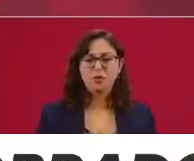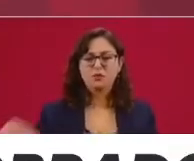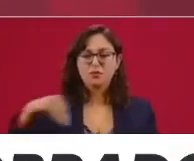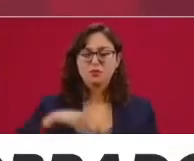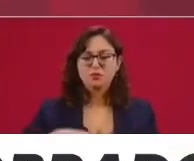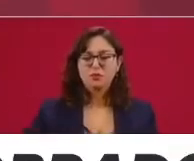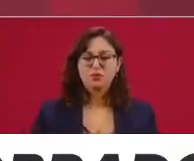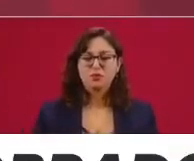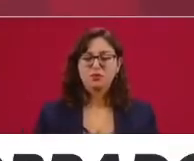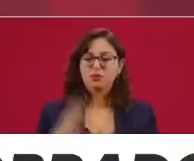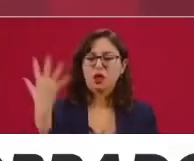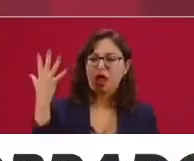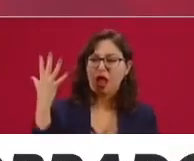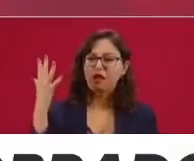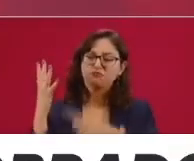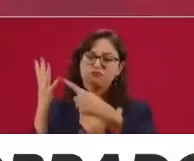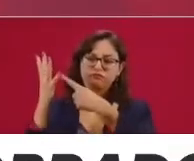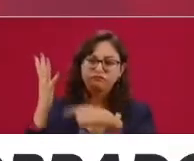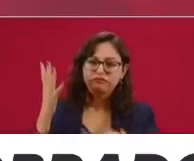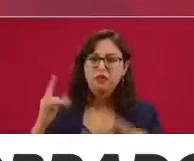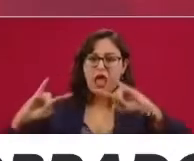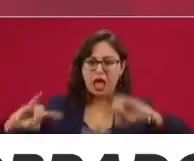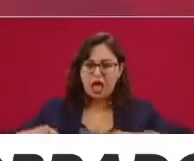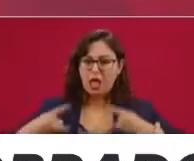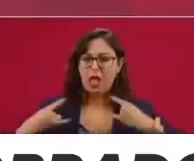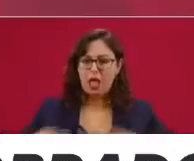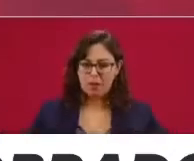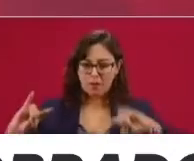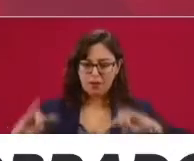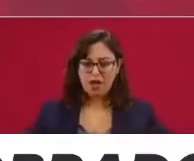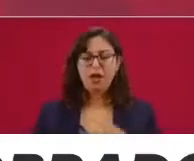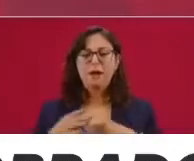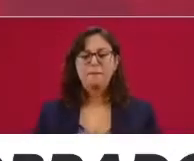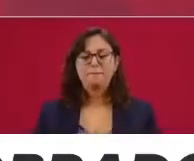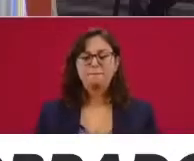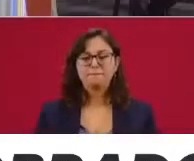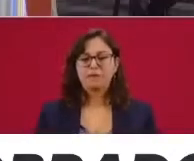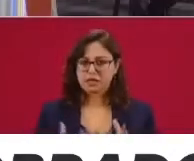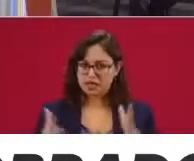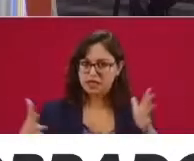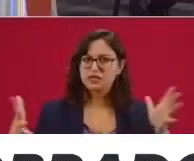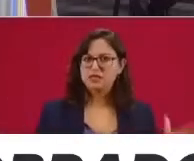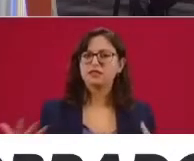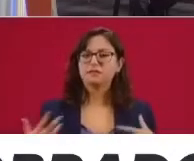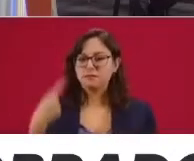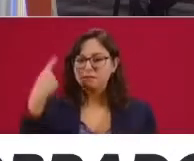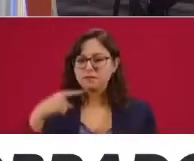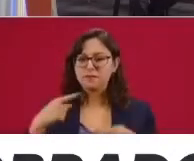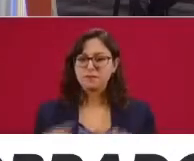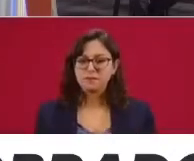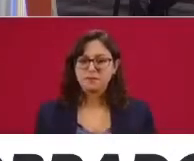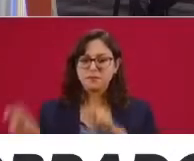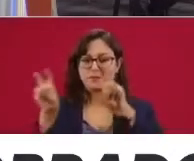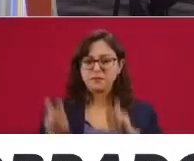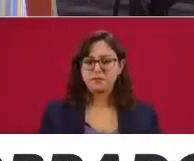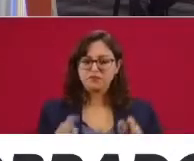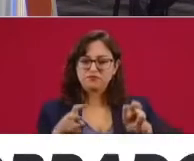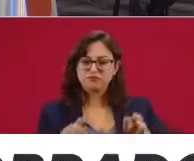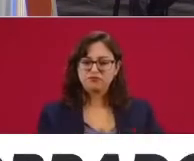a Ferriz y a el señor Junco, una hamaca grande. El del